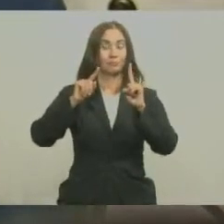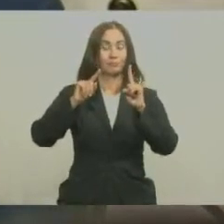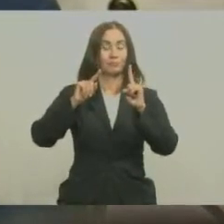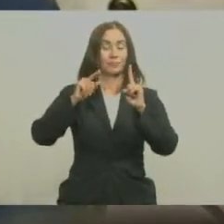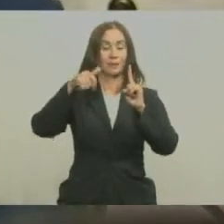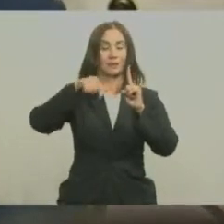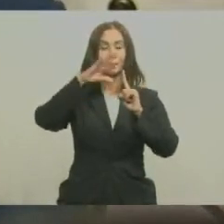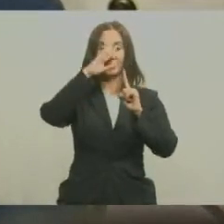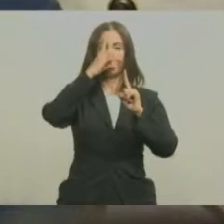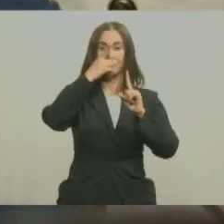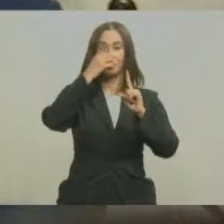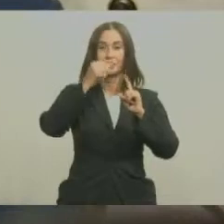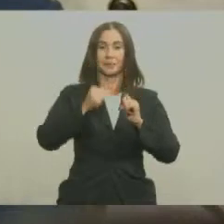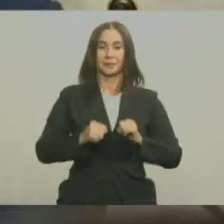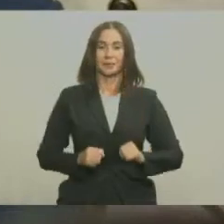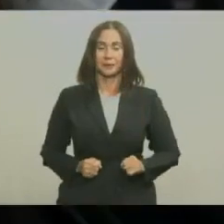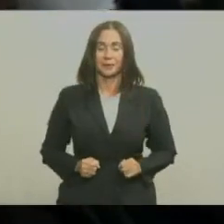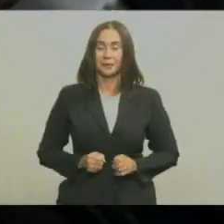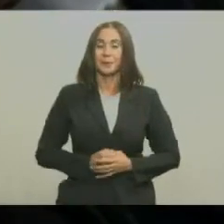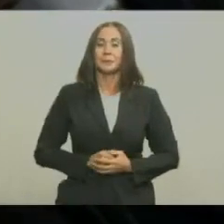de la República Dominicana,